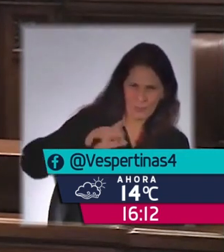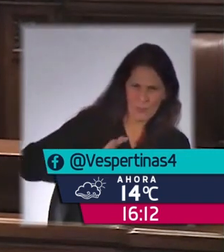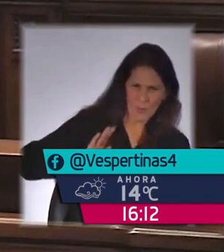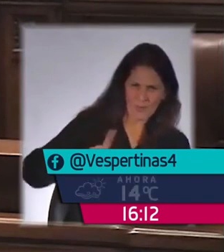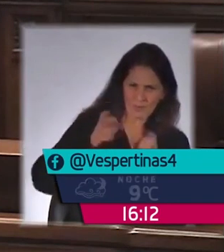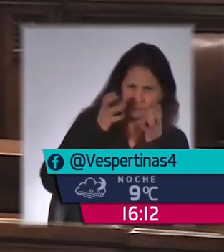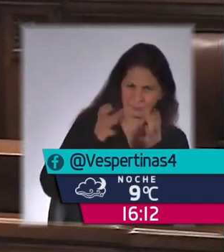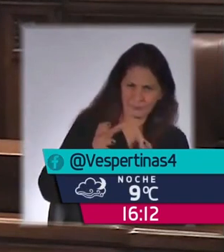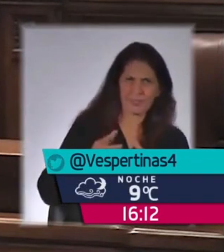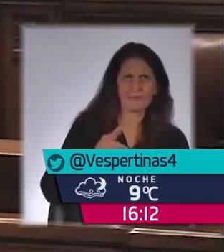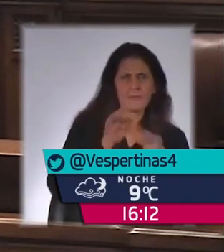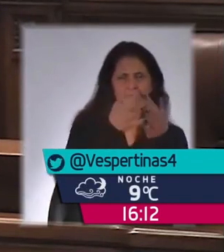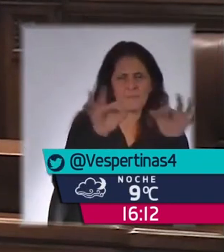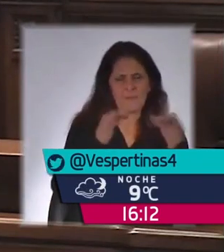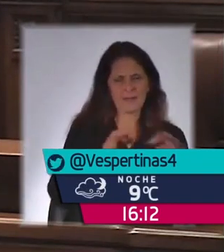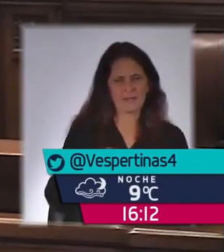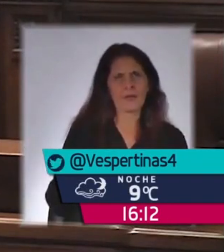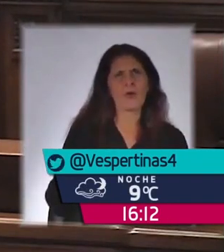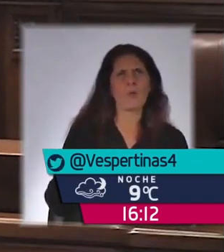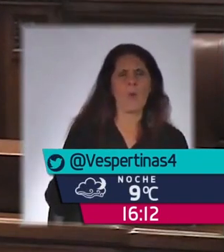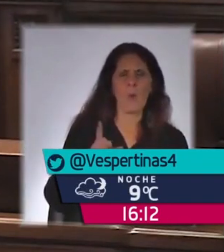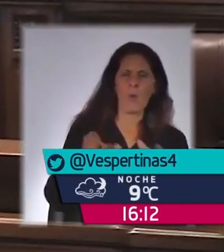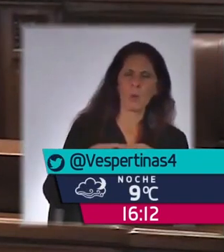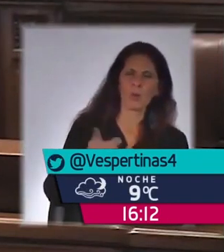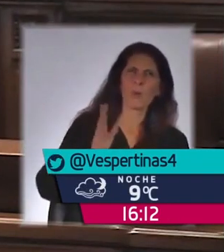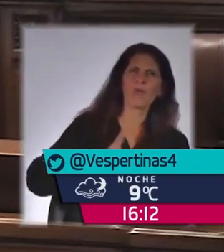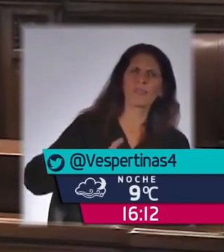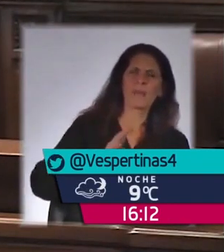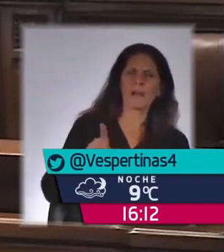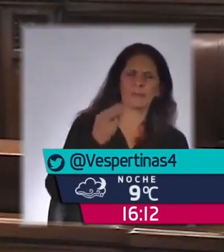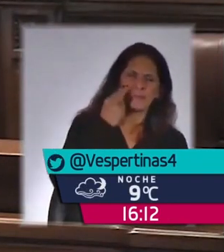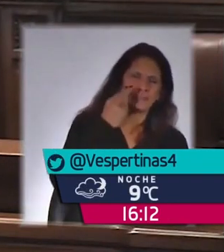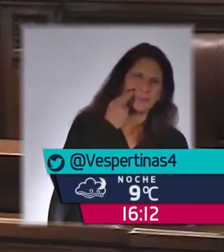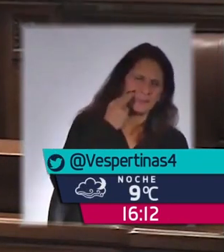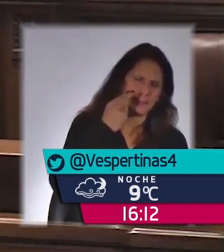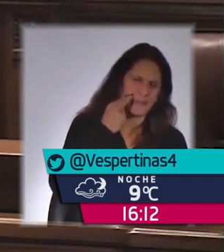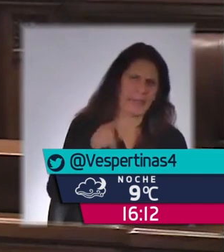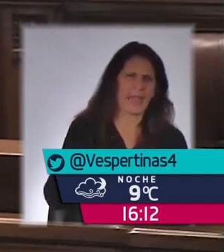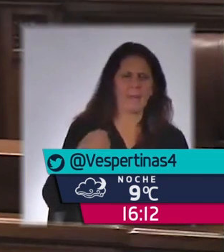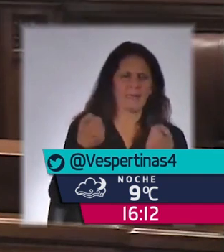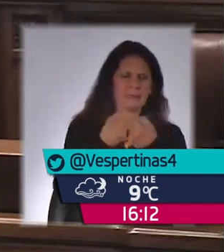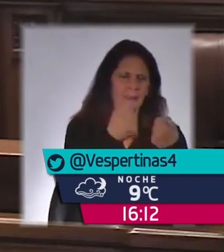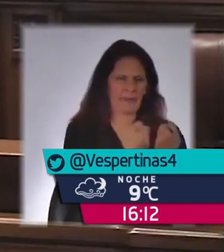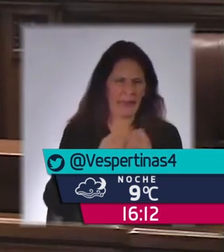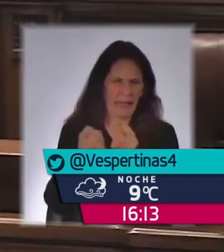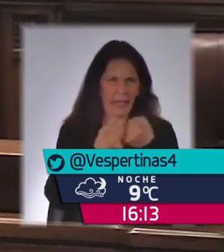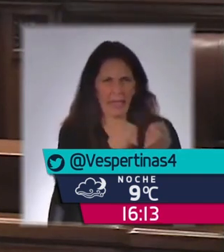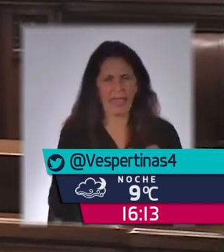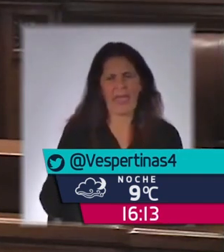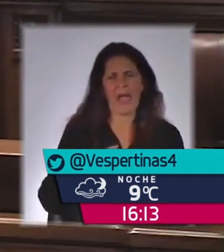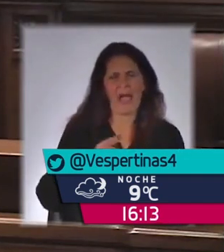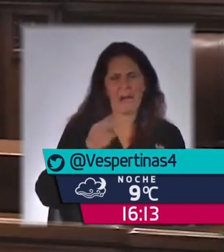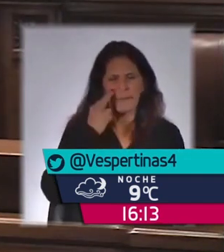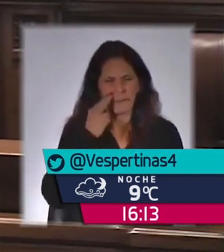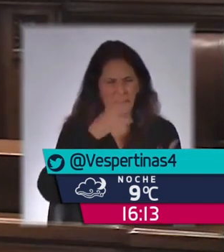casi siempre denostadas con frases tales como... Los grupos de mujeres son para problemas, entre ellas siempre se pelean, es para